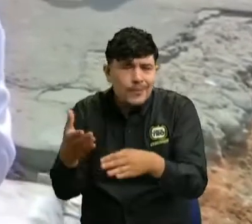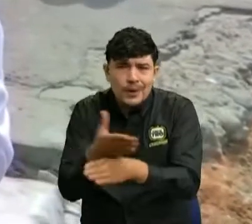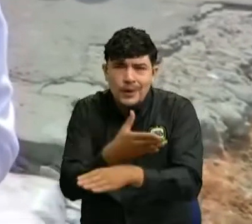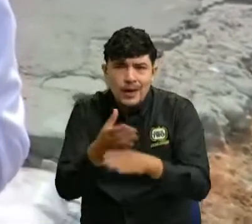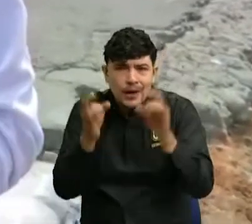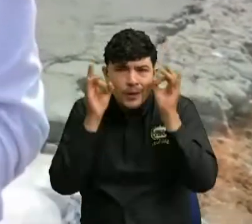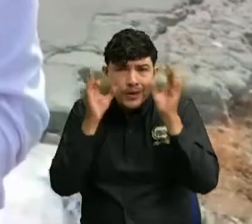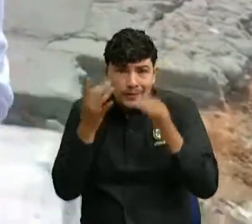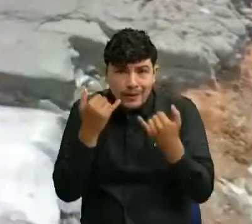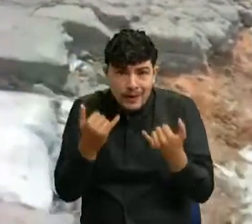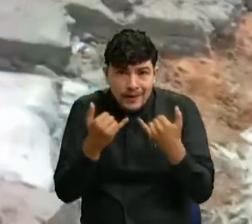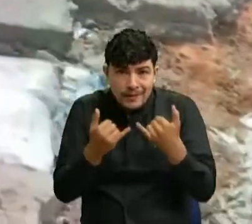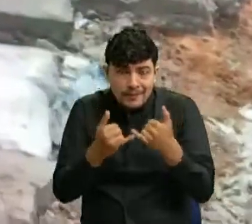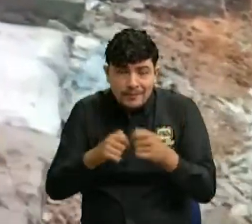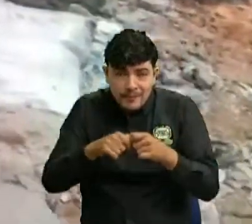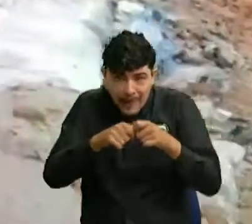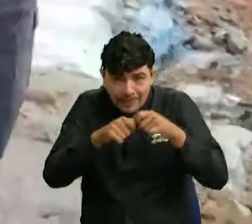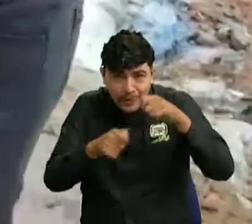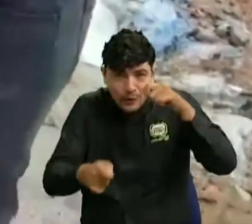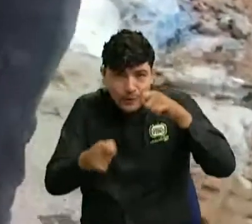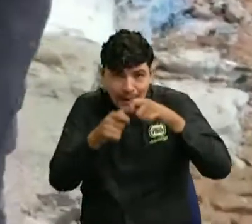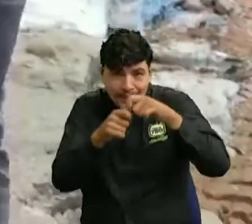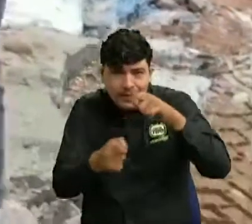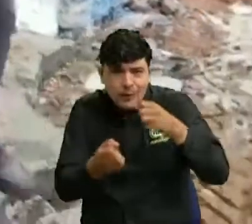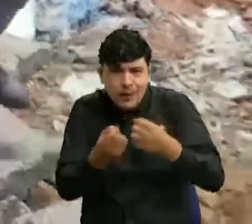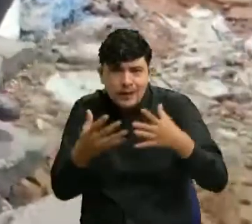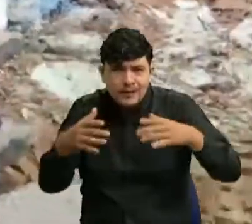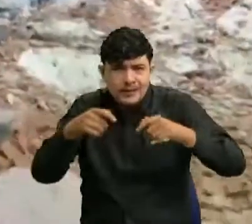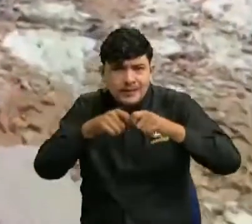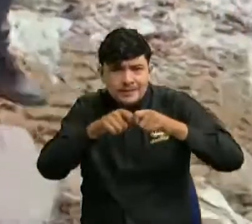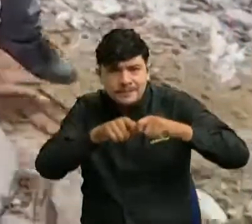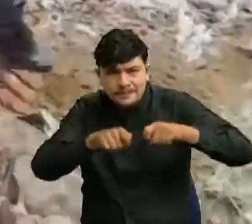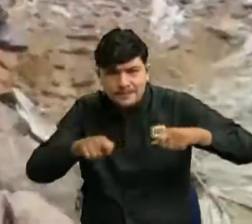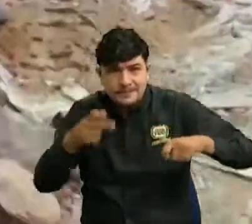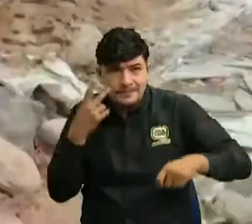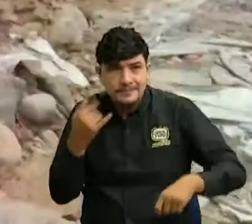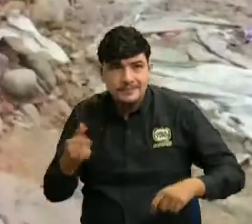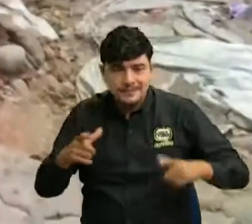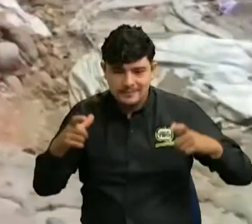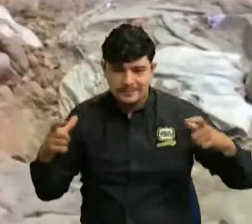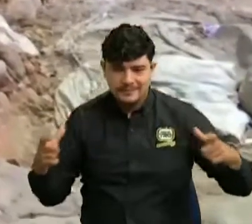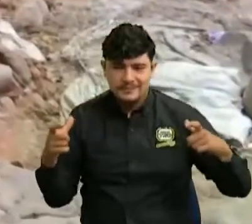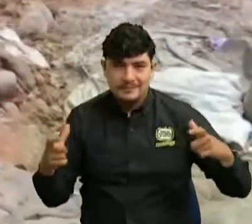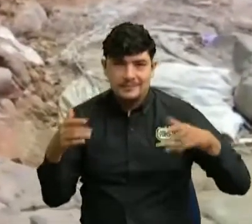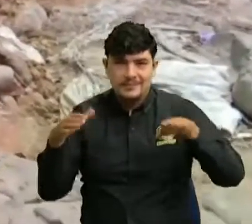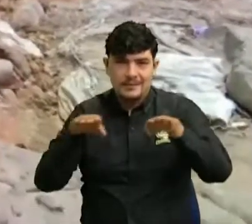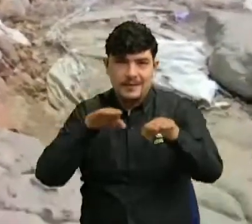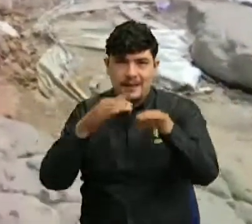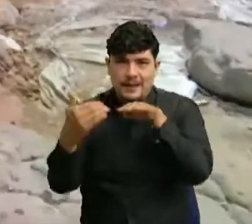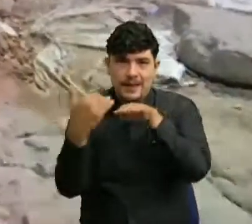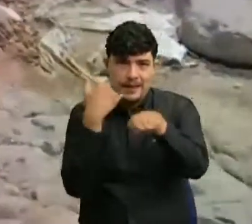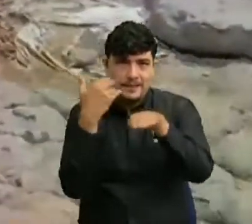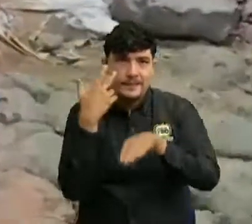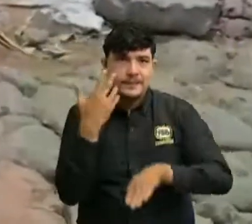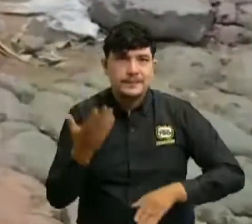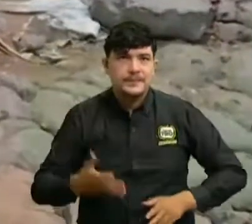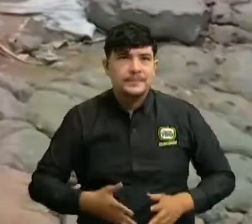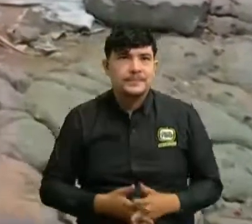hacer con un metro en la mano, así que vamos a medir cuánto es el cráter que está aquí ubicado en esta vía. Miren ustedes.